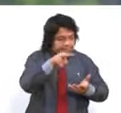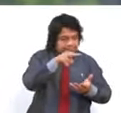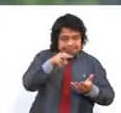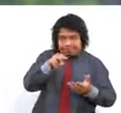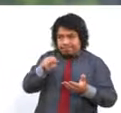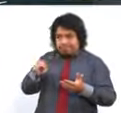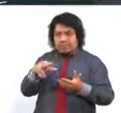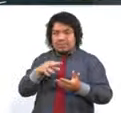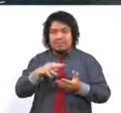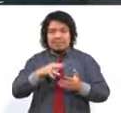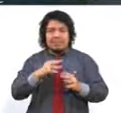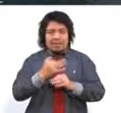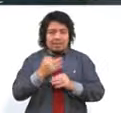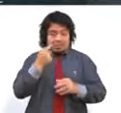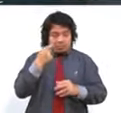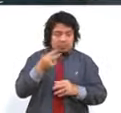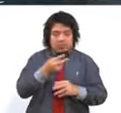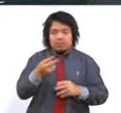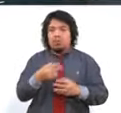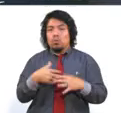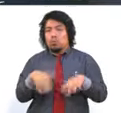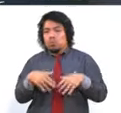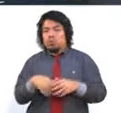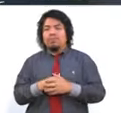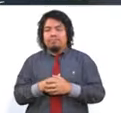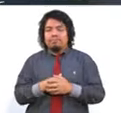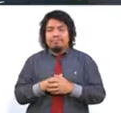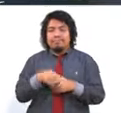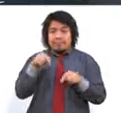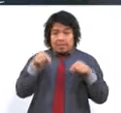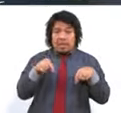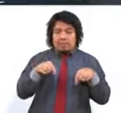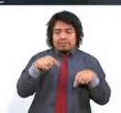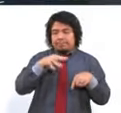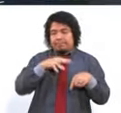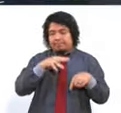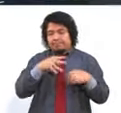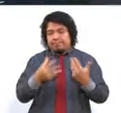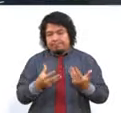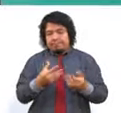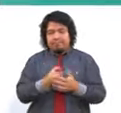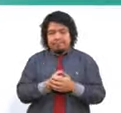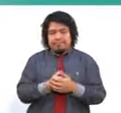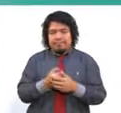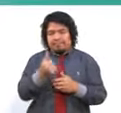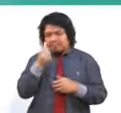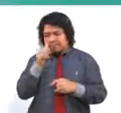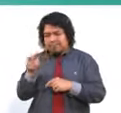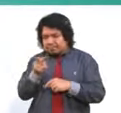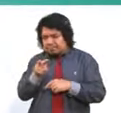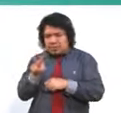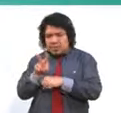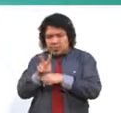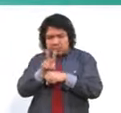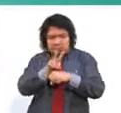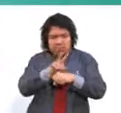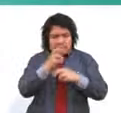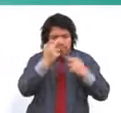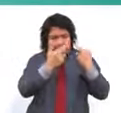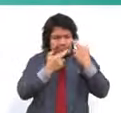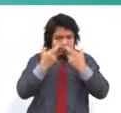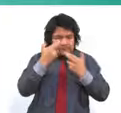parada, digamos así. Estuvimos aquí constatando efectivamente